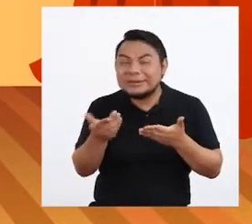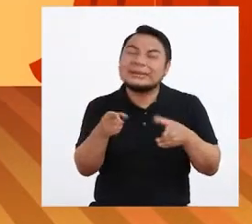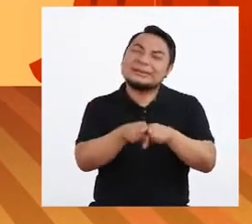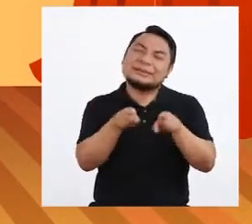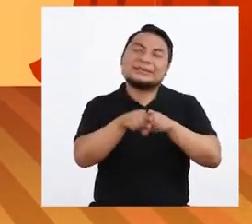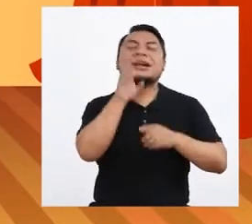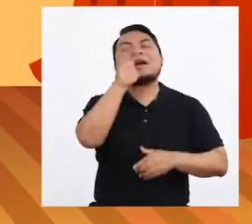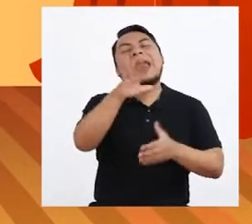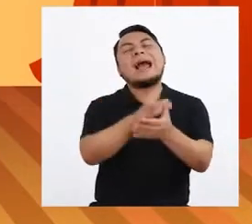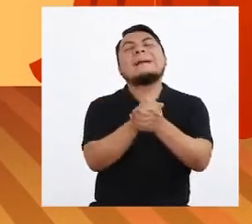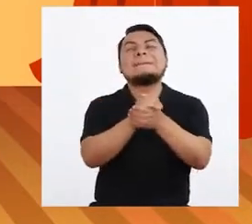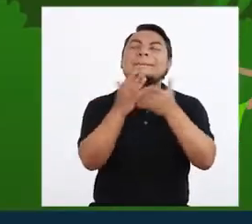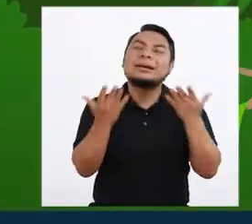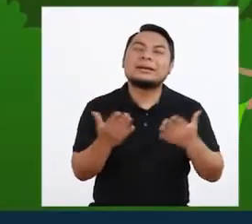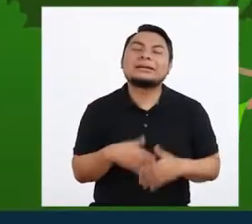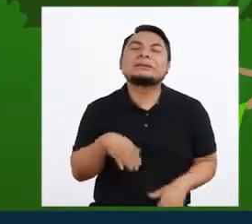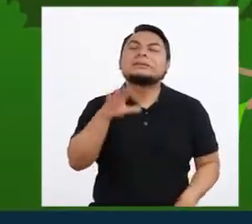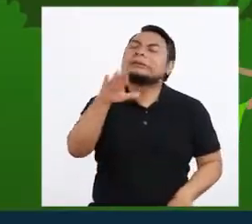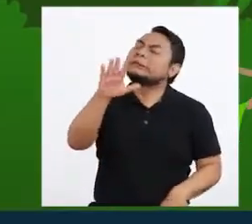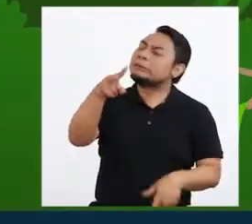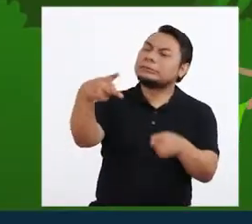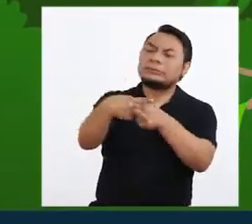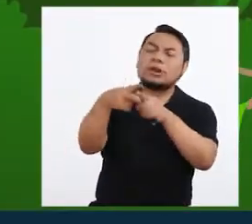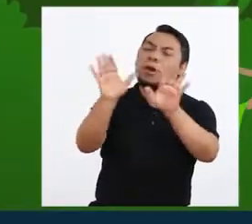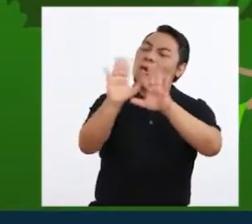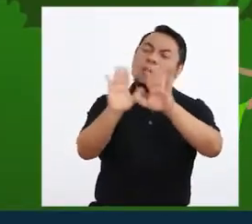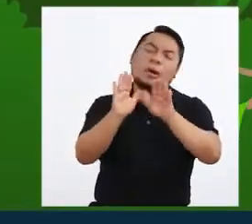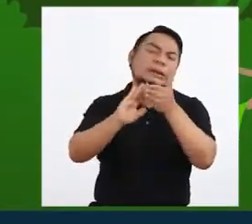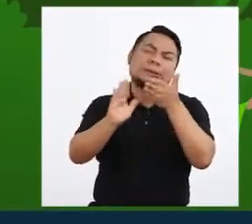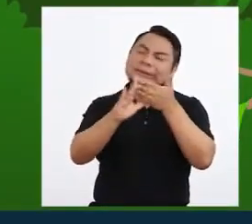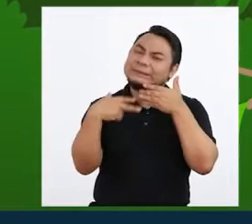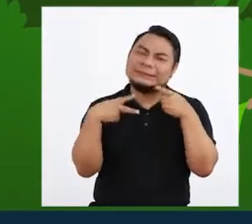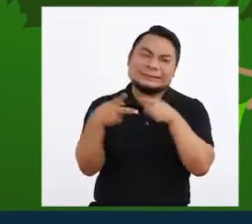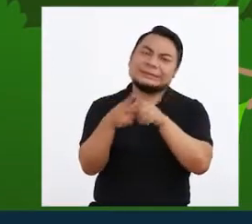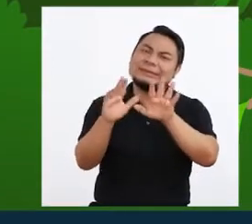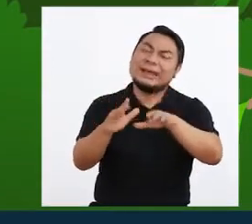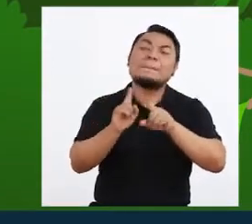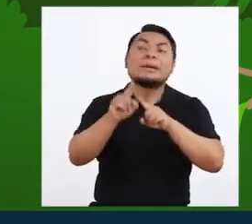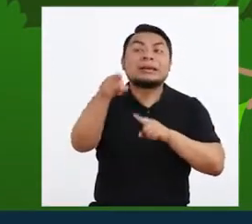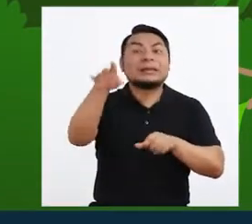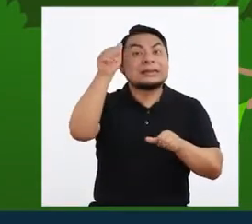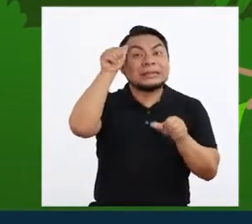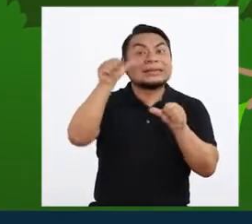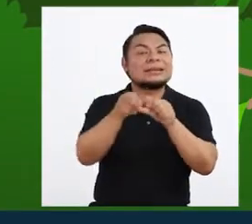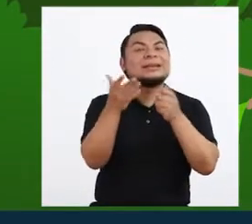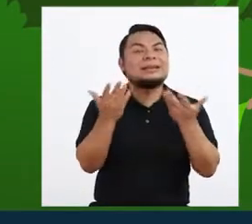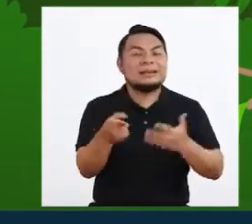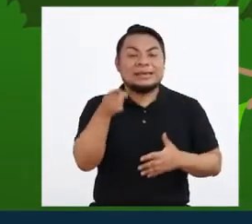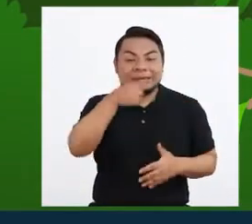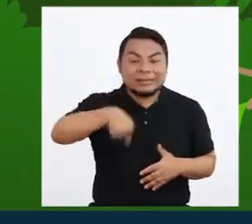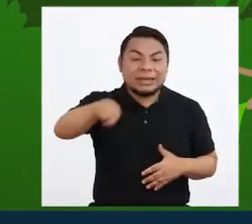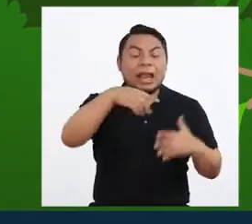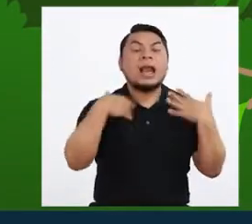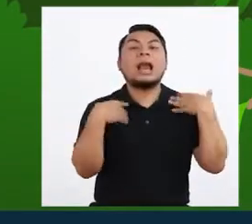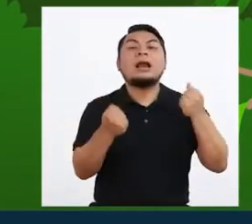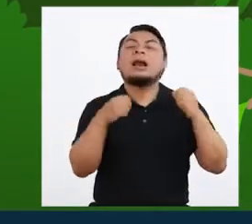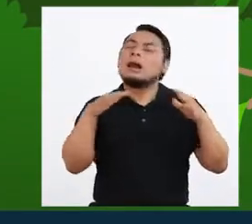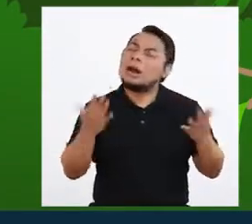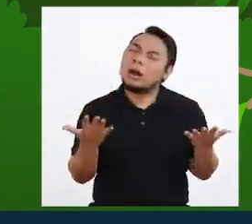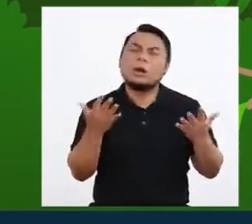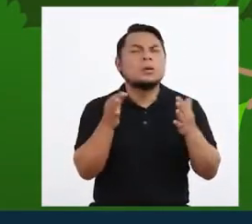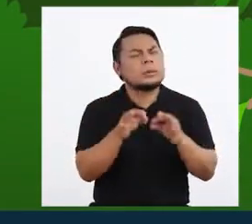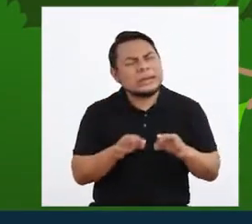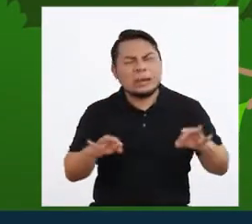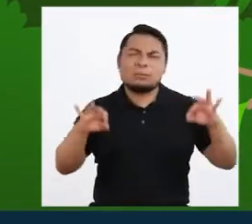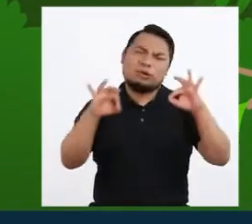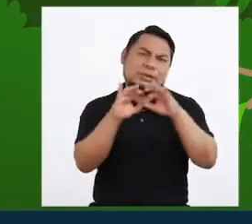después, como les decía, amigos. Disculpa que te interrumpa otra vez, Calcetín, pero recuerda que nuestra salud